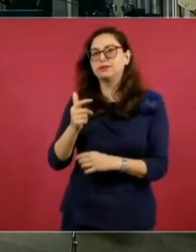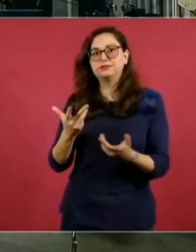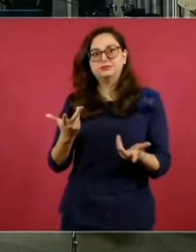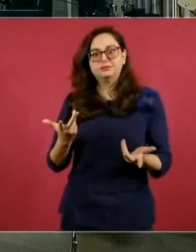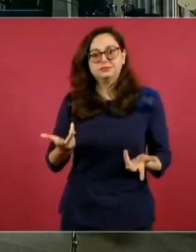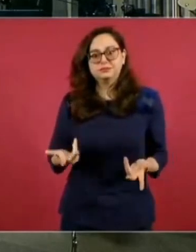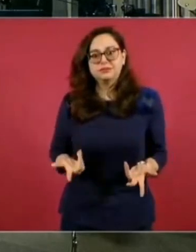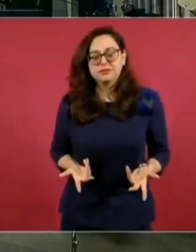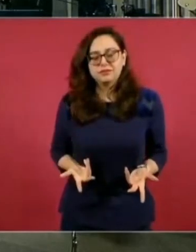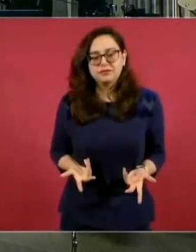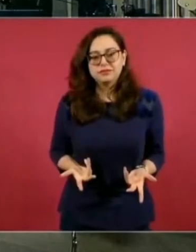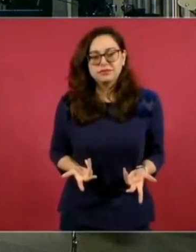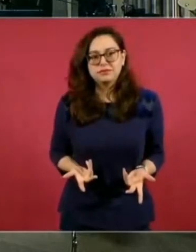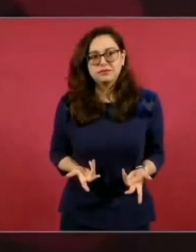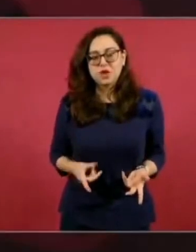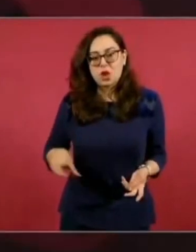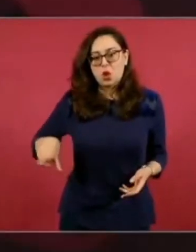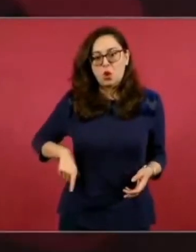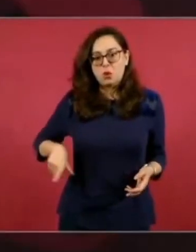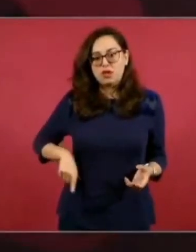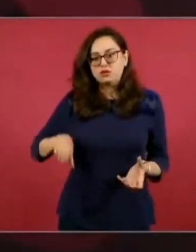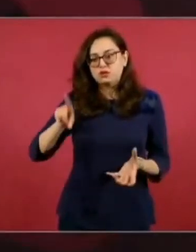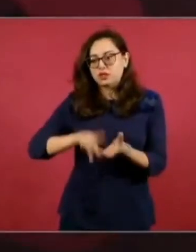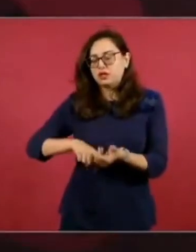comunicación telefónica.